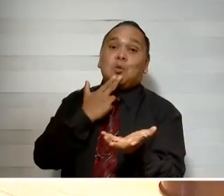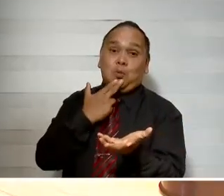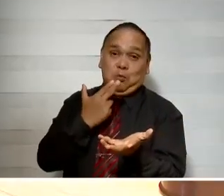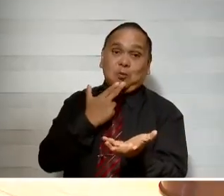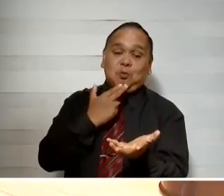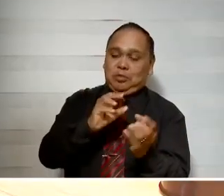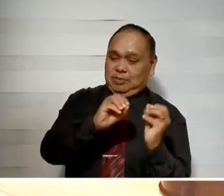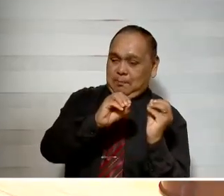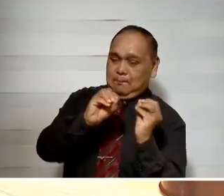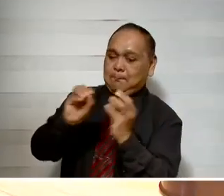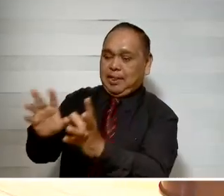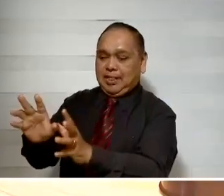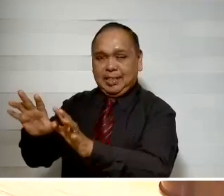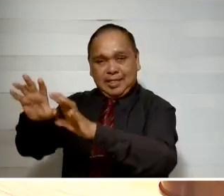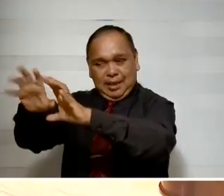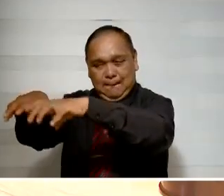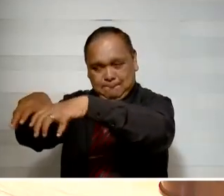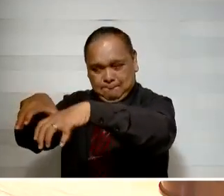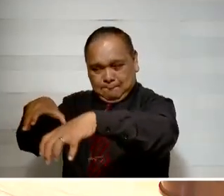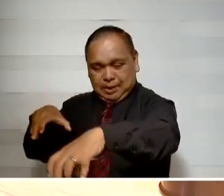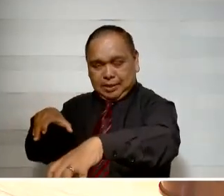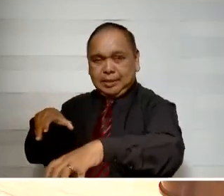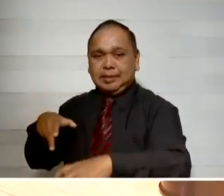ya vamos a empezar con la segunda etapa,